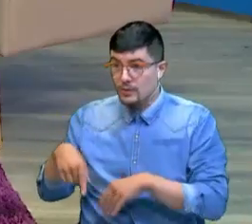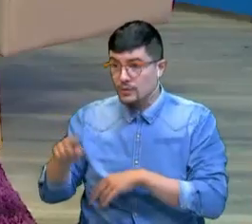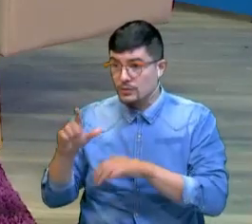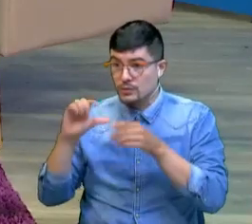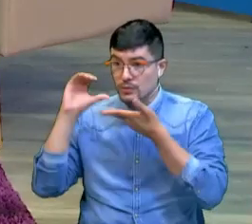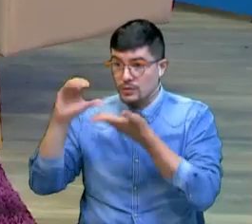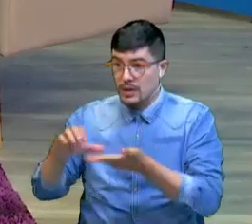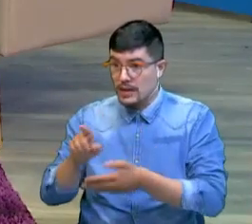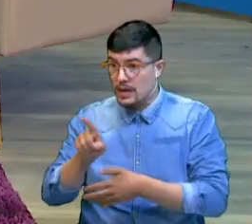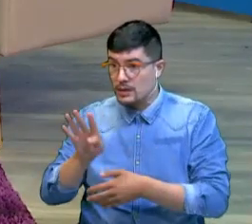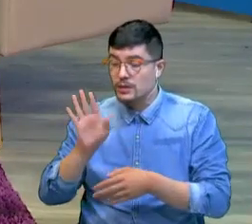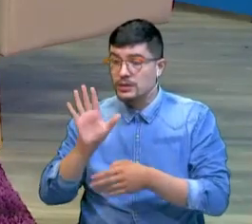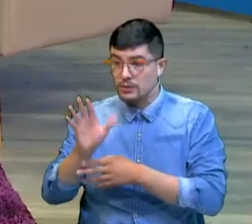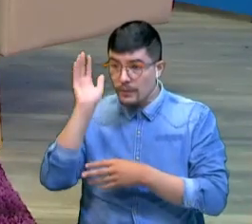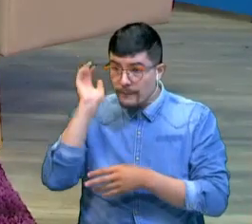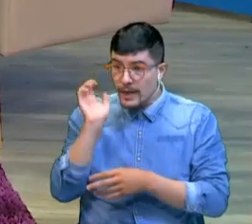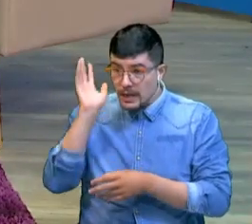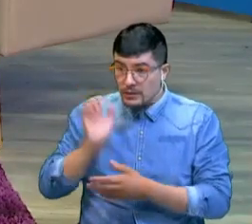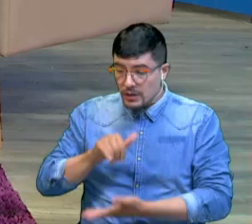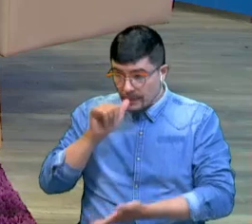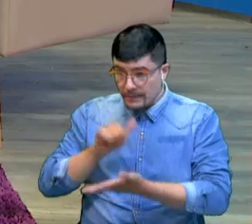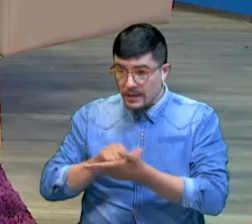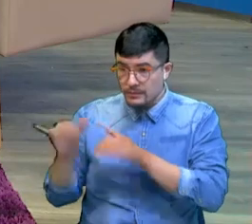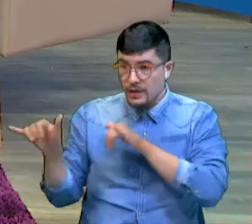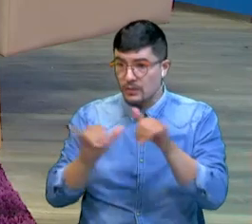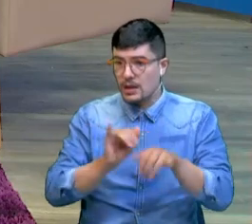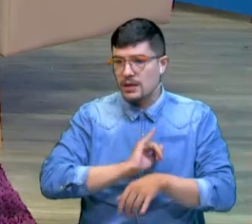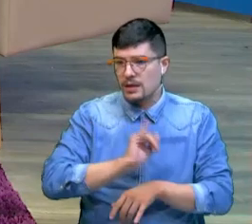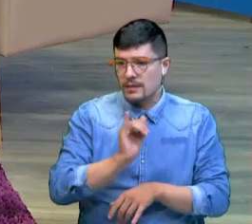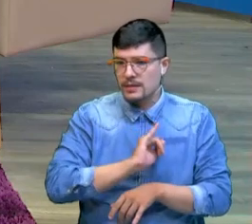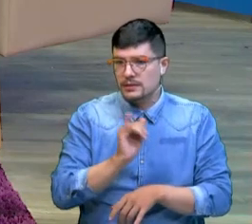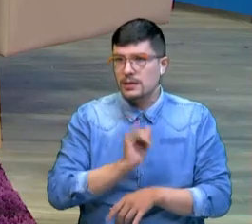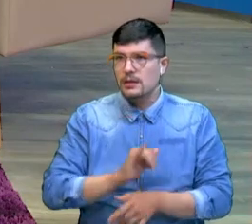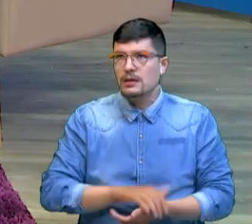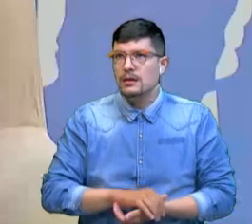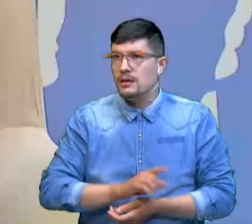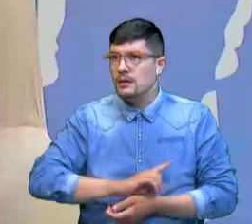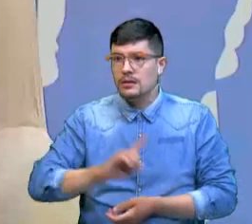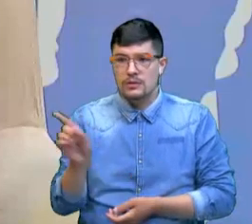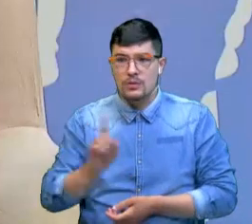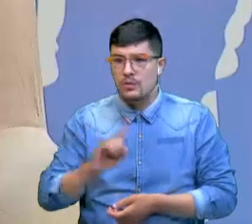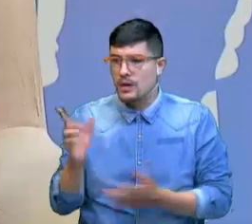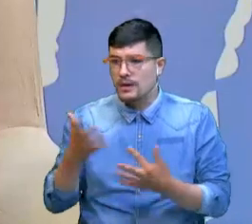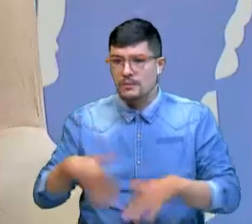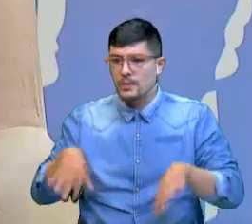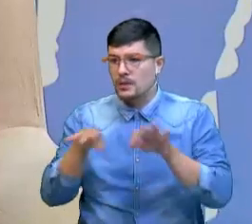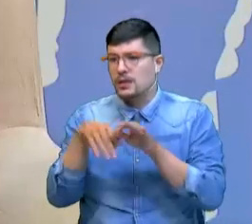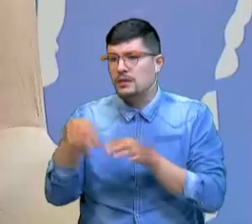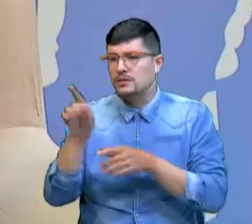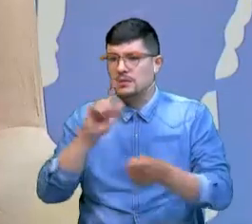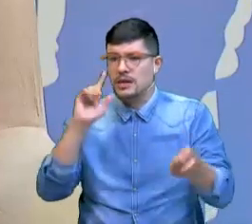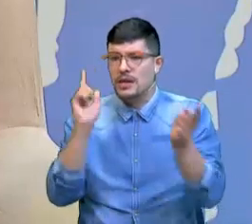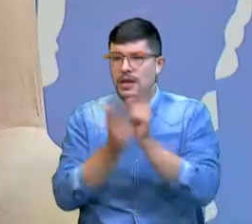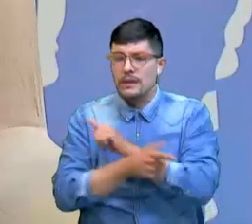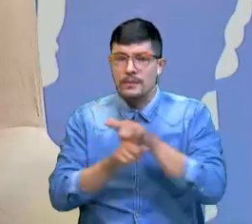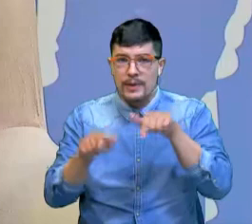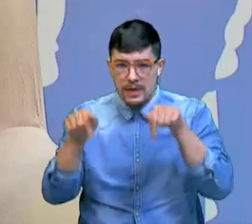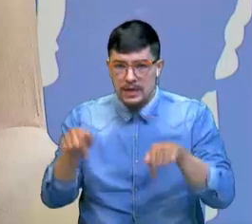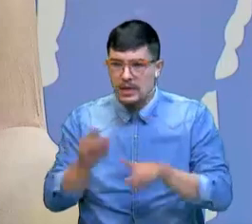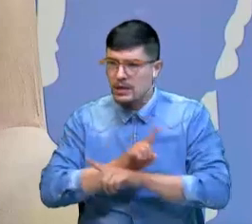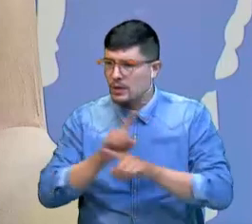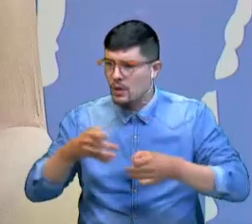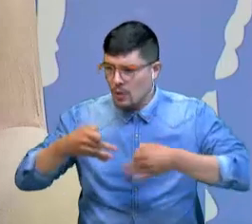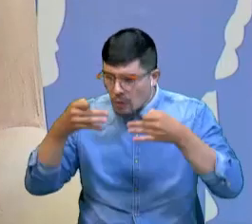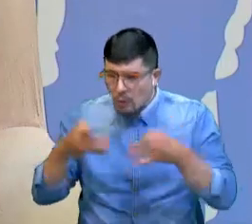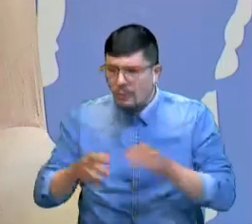14 y la pensión quedó igual a la de invalidez, pues no tenía relevancia este cambio. Pero aquí no hay violación al